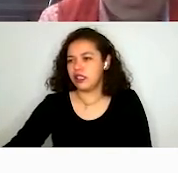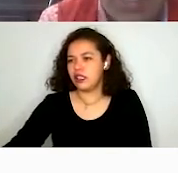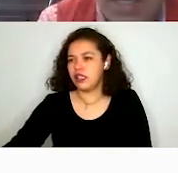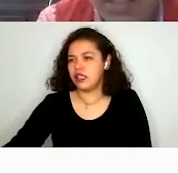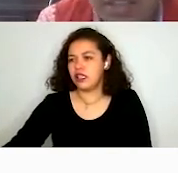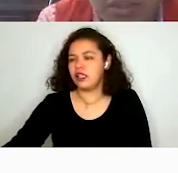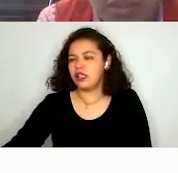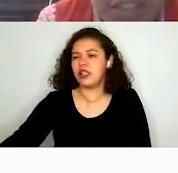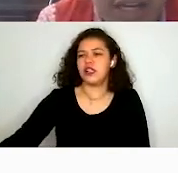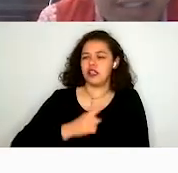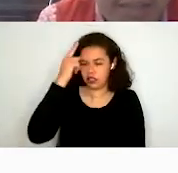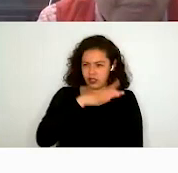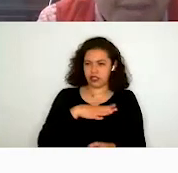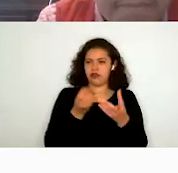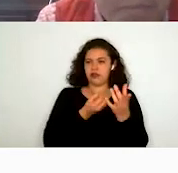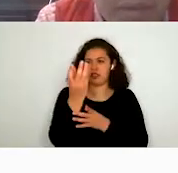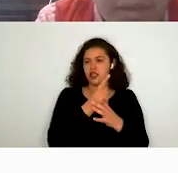evacuación y en situaciones reales.